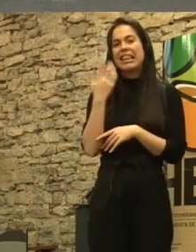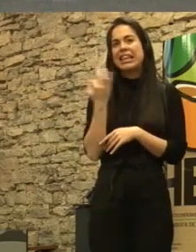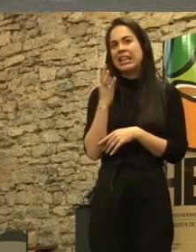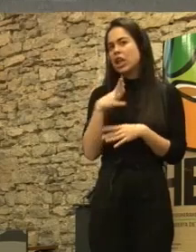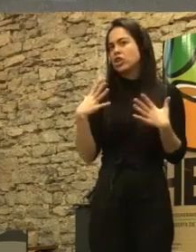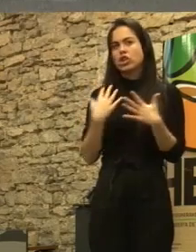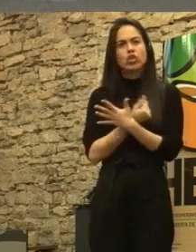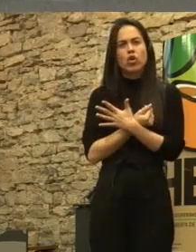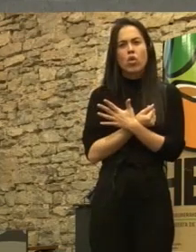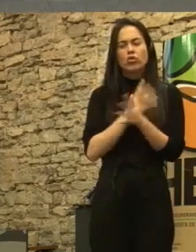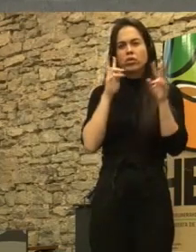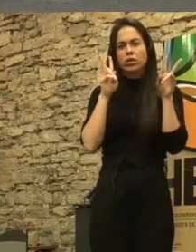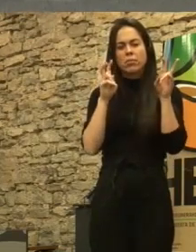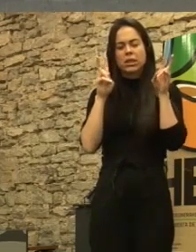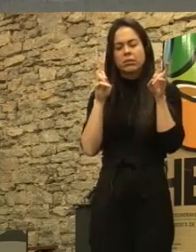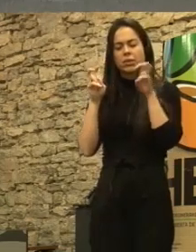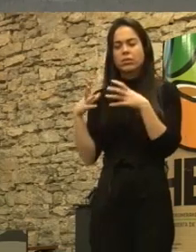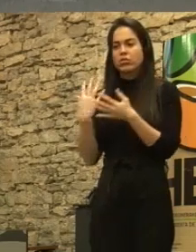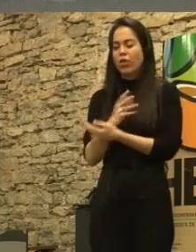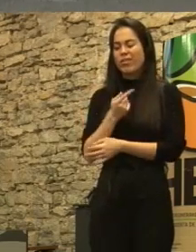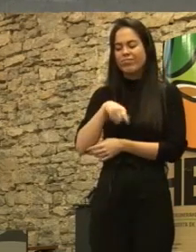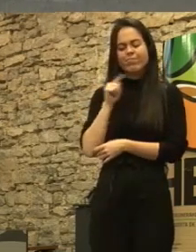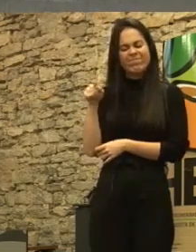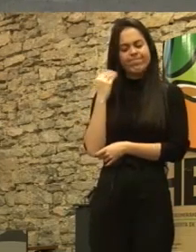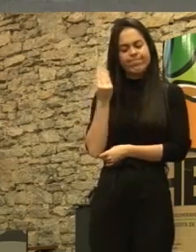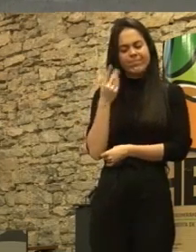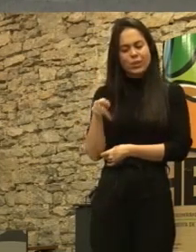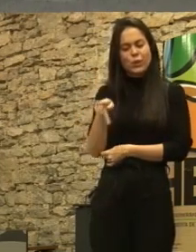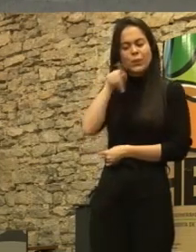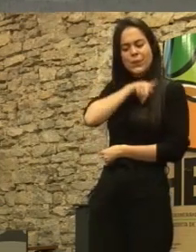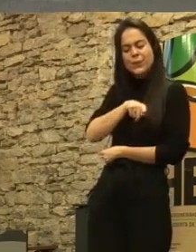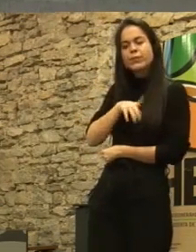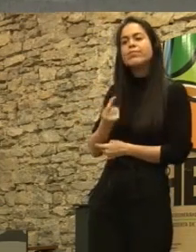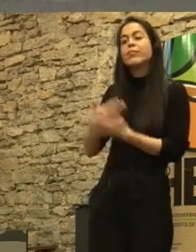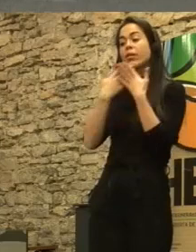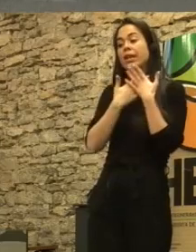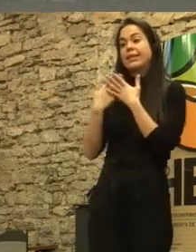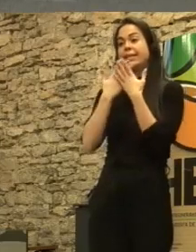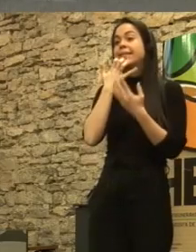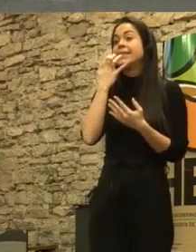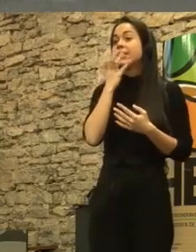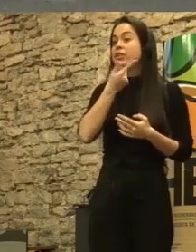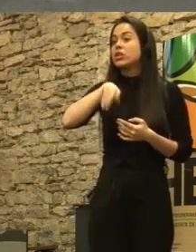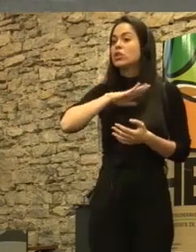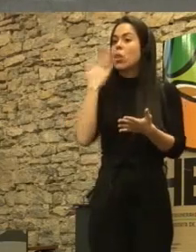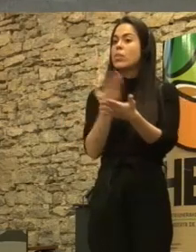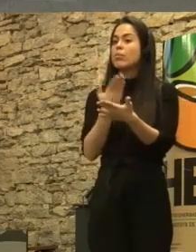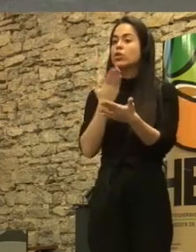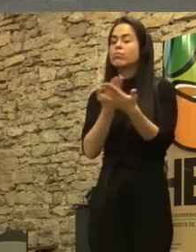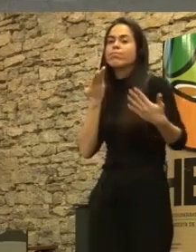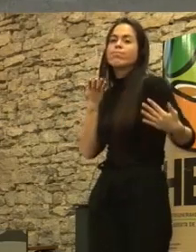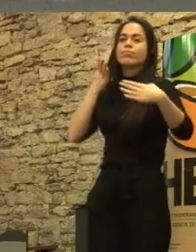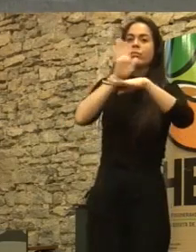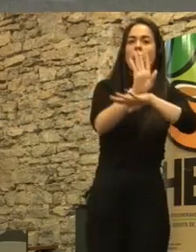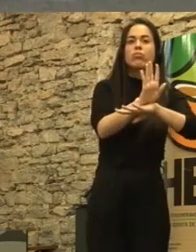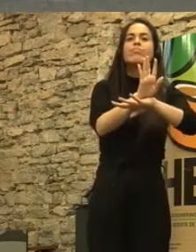cosas, lo que nos parezca que puede ser falso, lo estudiamos, y si irrefutablemente podemos demostrar que es falso, hacemos una publicación